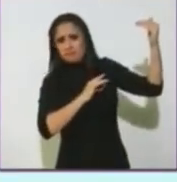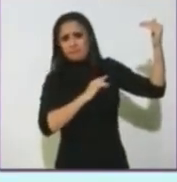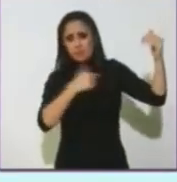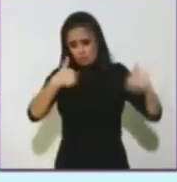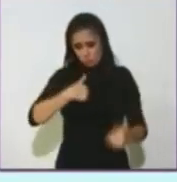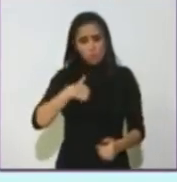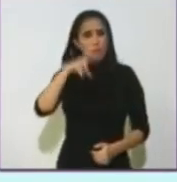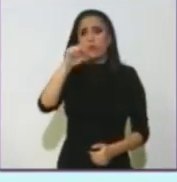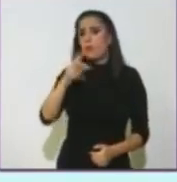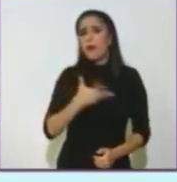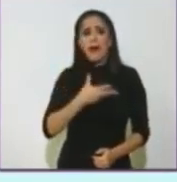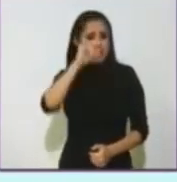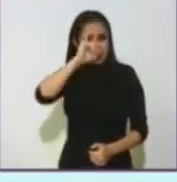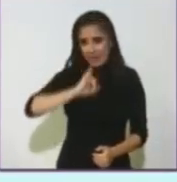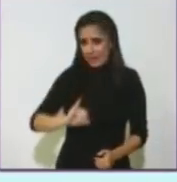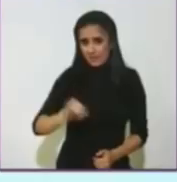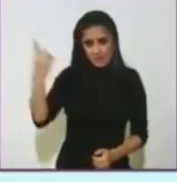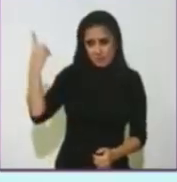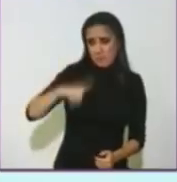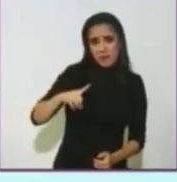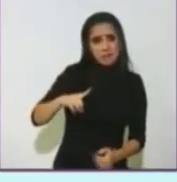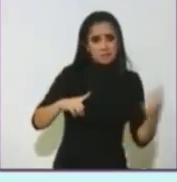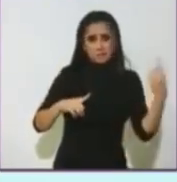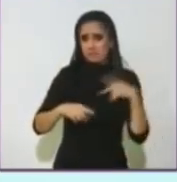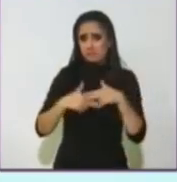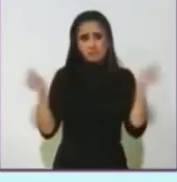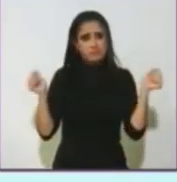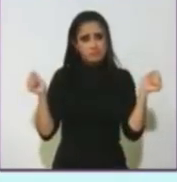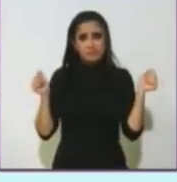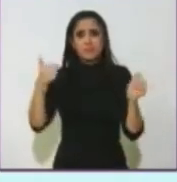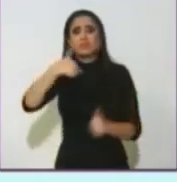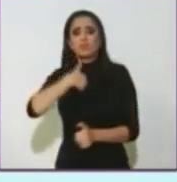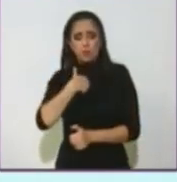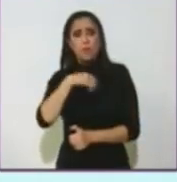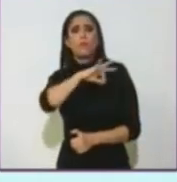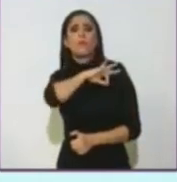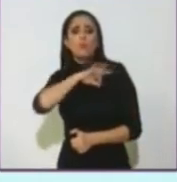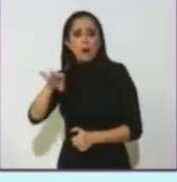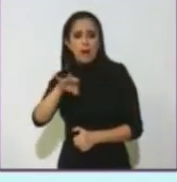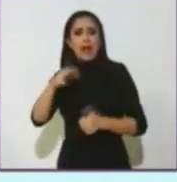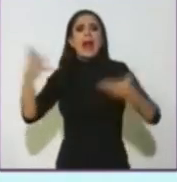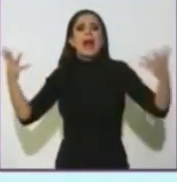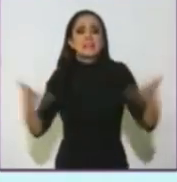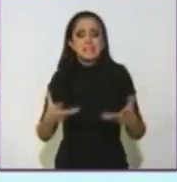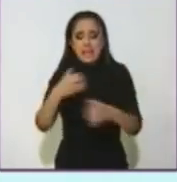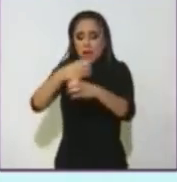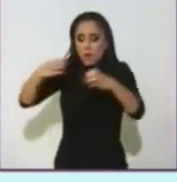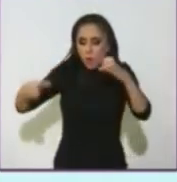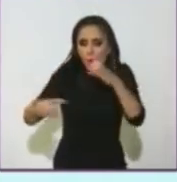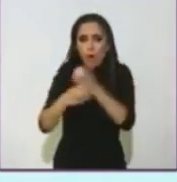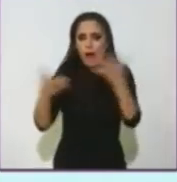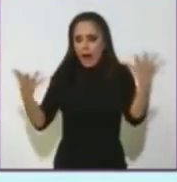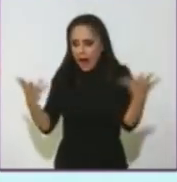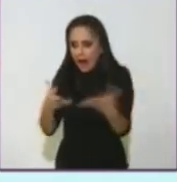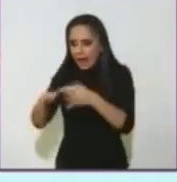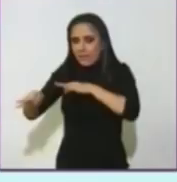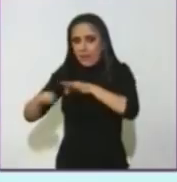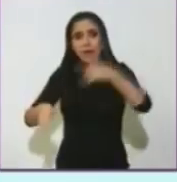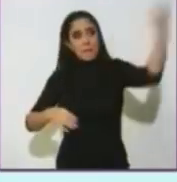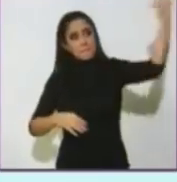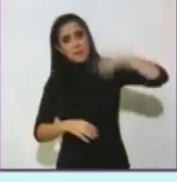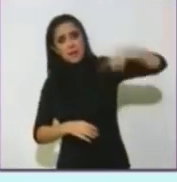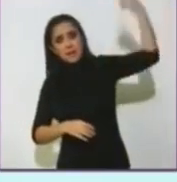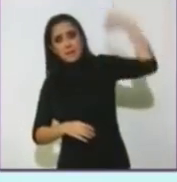jefe yo puedo hacer que las cosas sucedan sin que nadie me